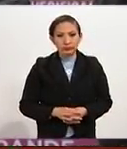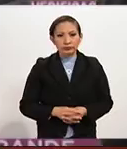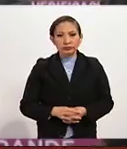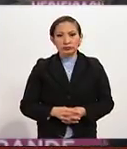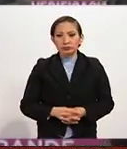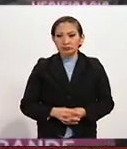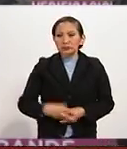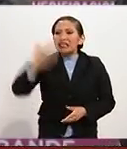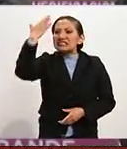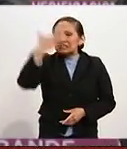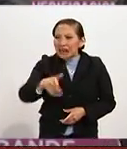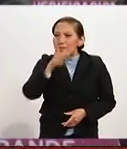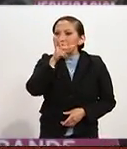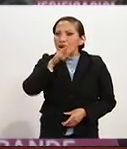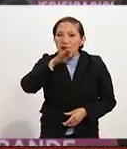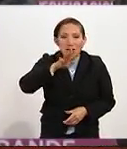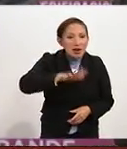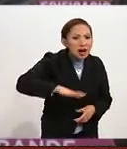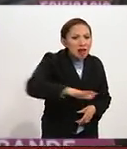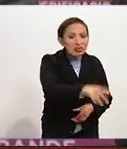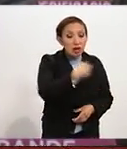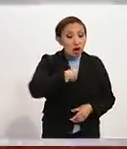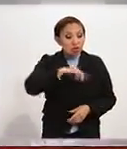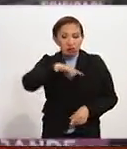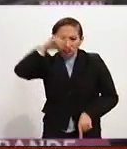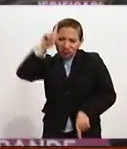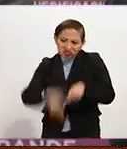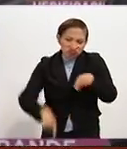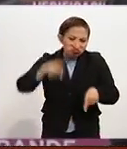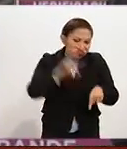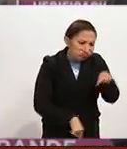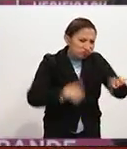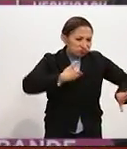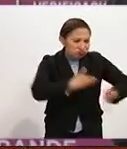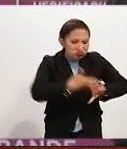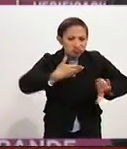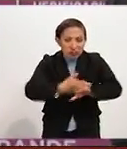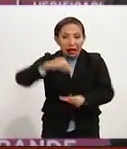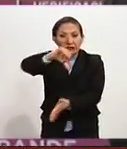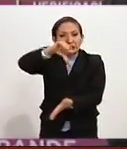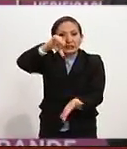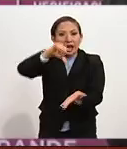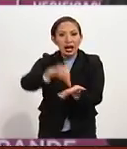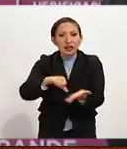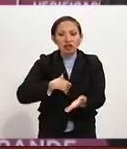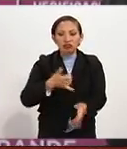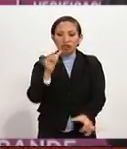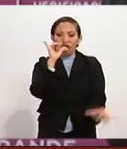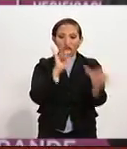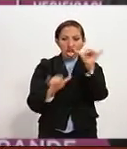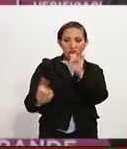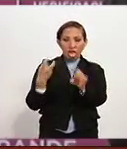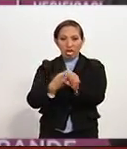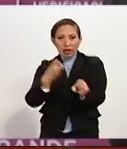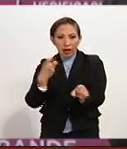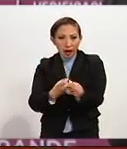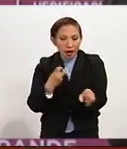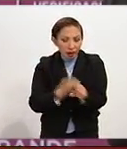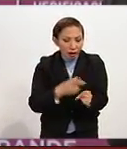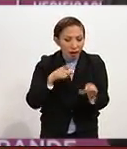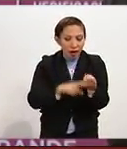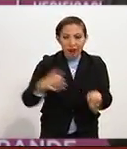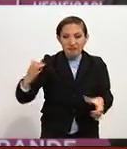Que sepan padres de familia que vamos a combatir a los centros cheleros, que le llaman, a